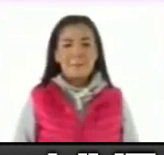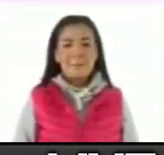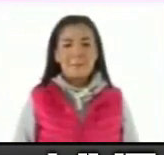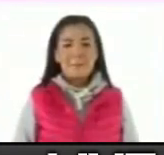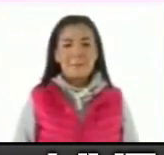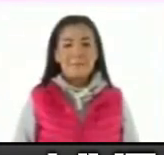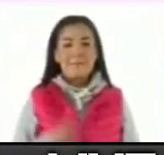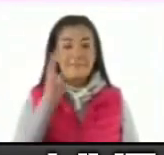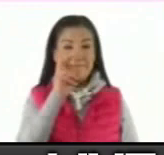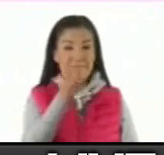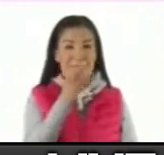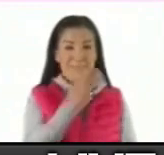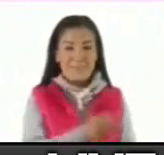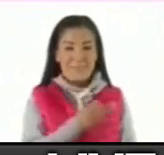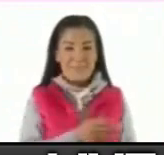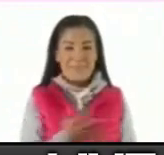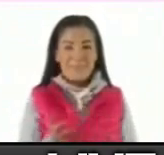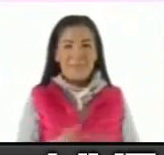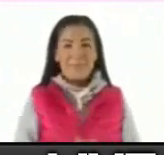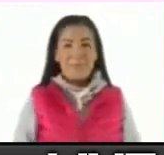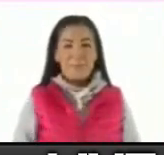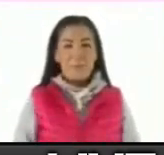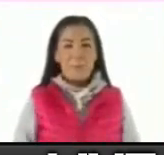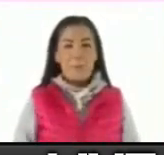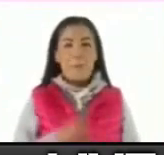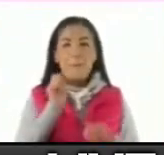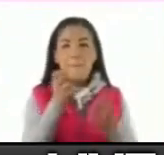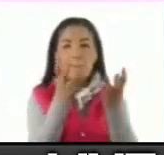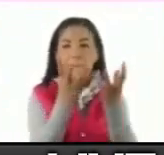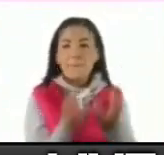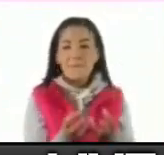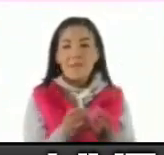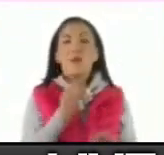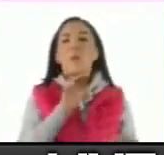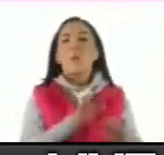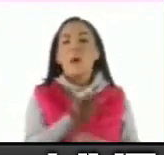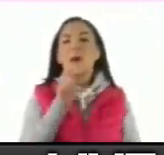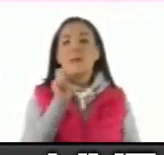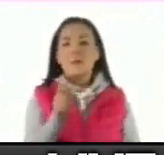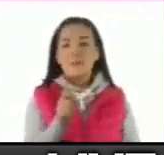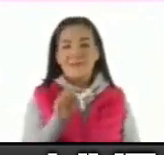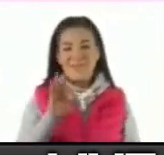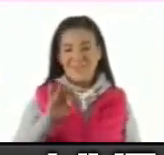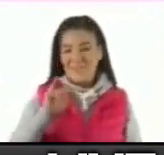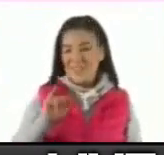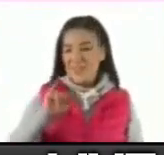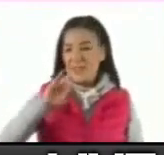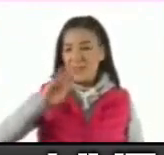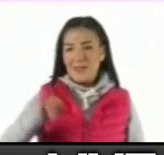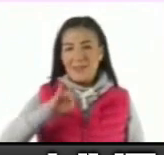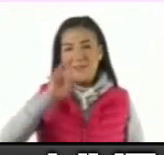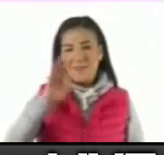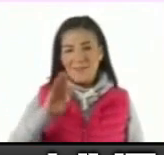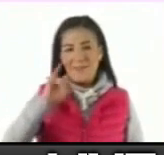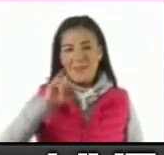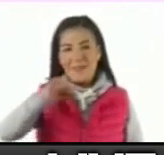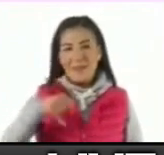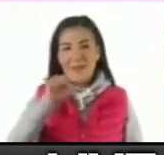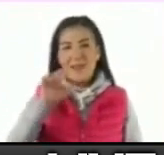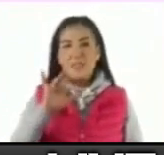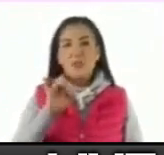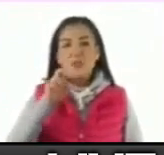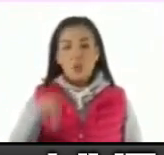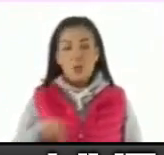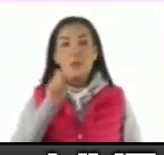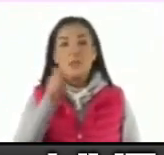Podemos observarlo ahora. La fijación es del signo zodiacal de Géminis. Aquí había un cambio de la materia